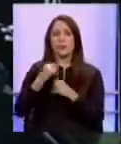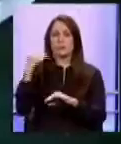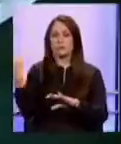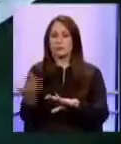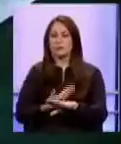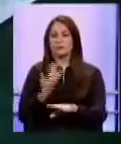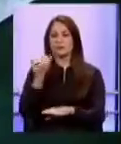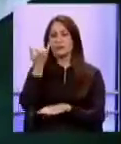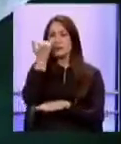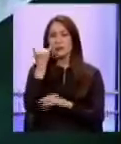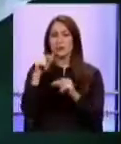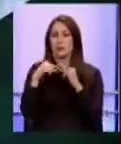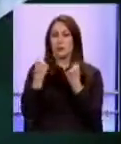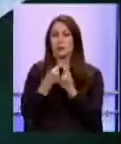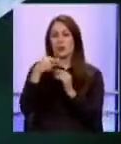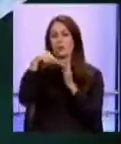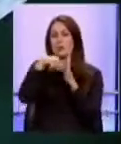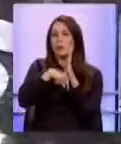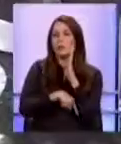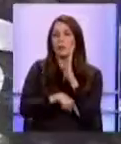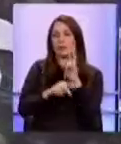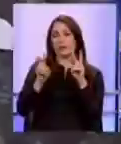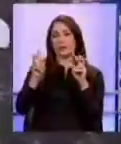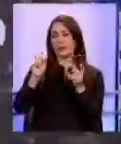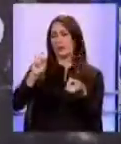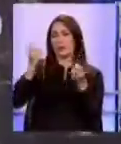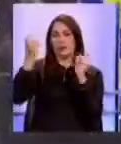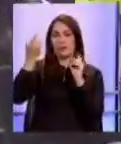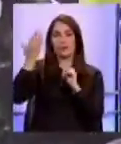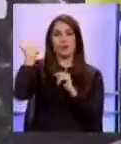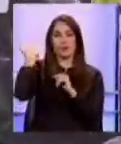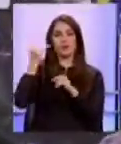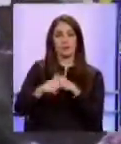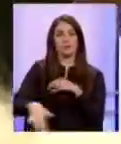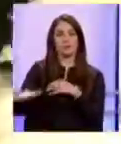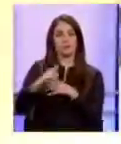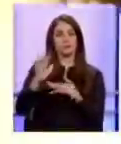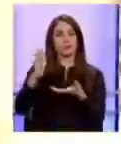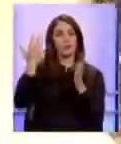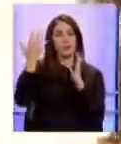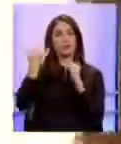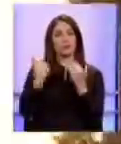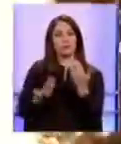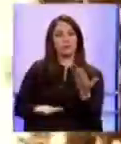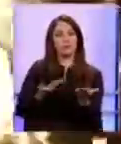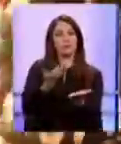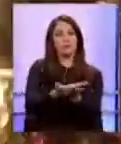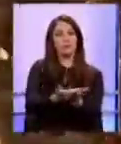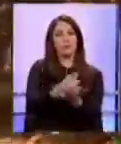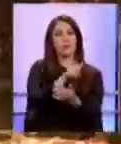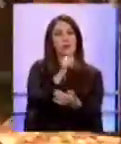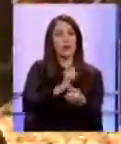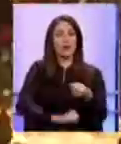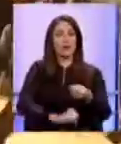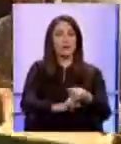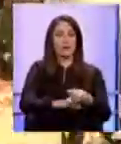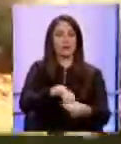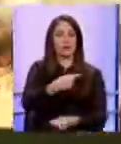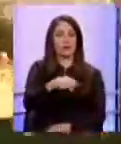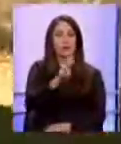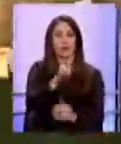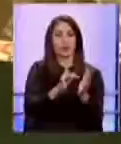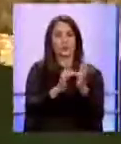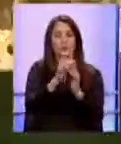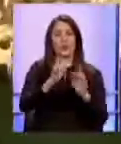organizaciones sociales para profundizar el cambio en los sectores populares. Lo presentarán al candidato que apoyan en segunda vuelta